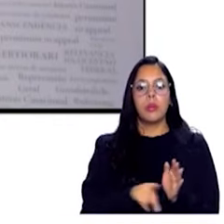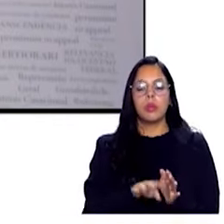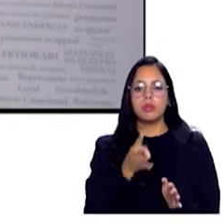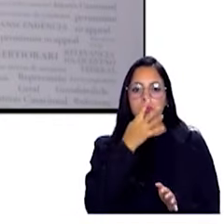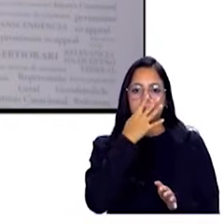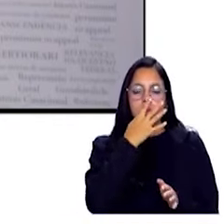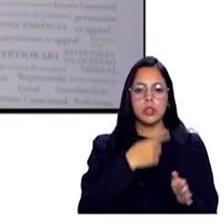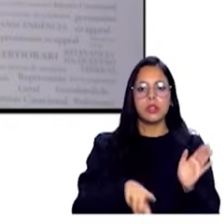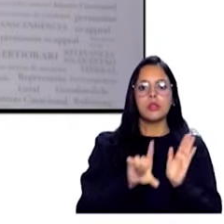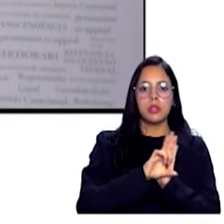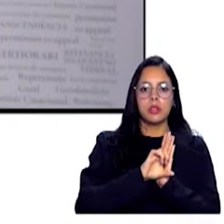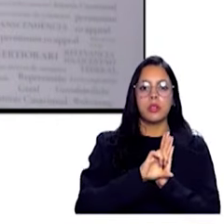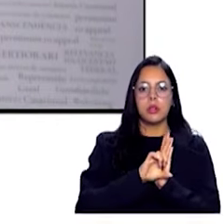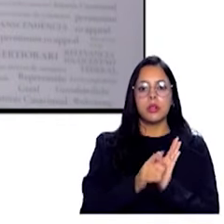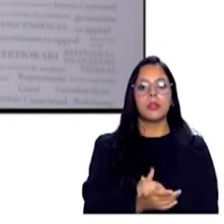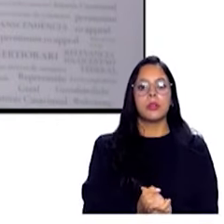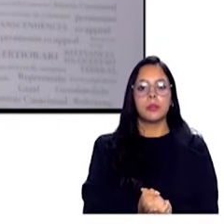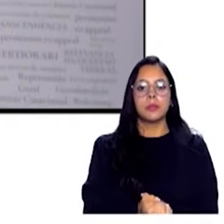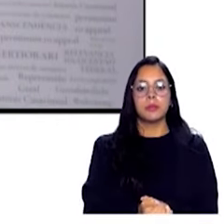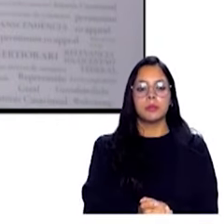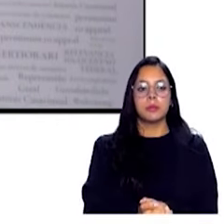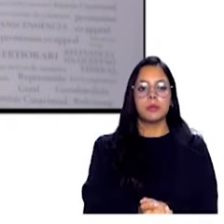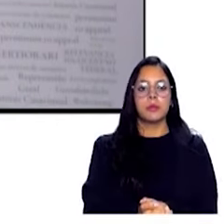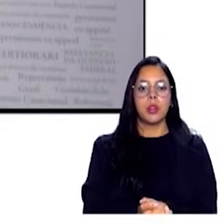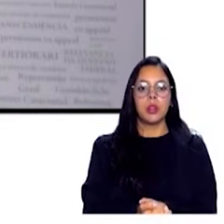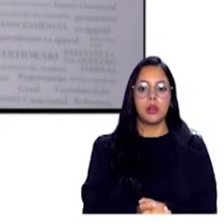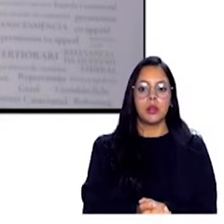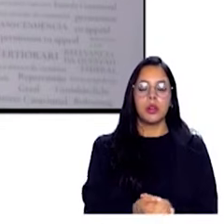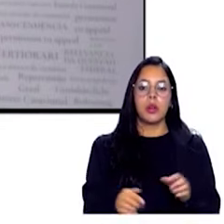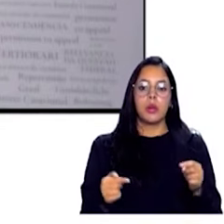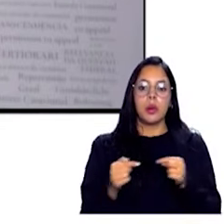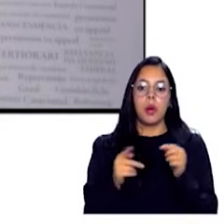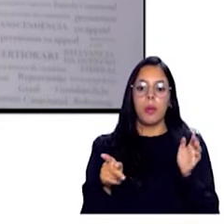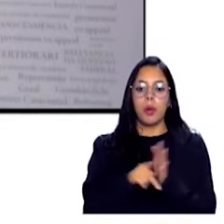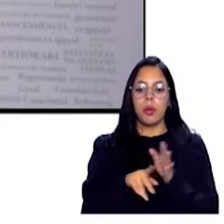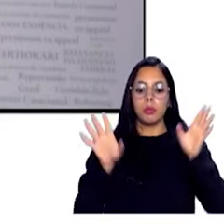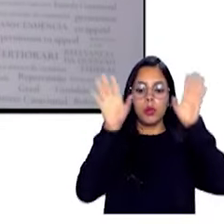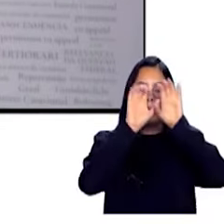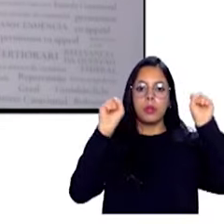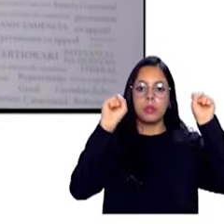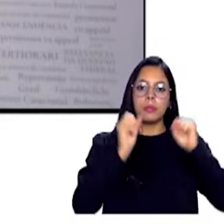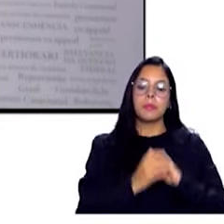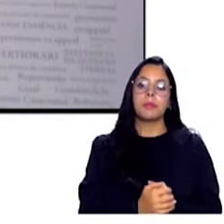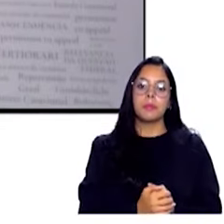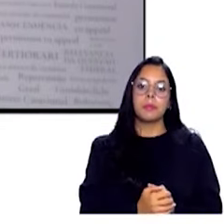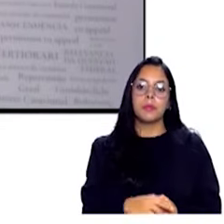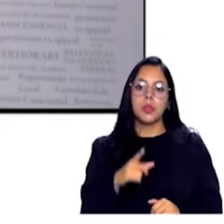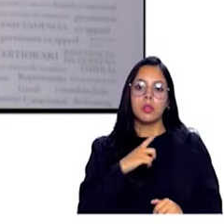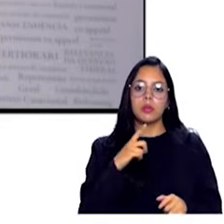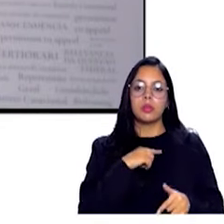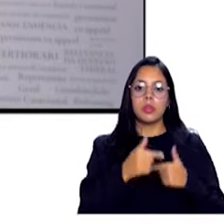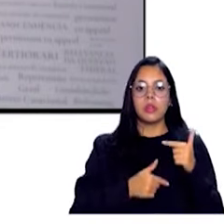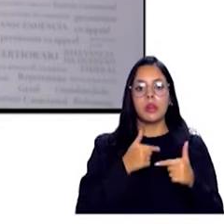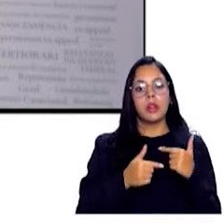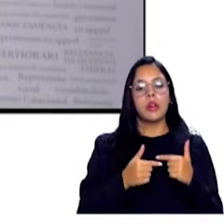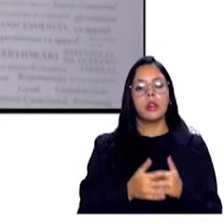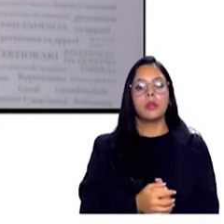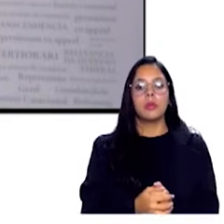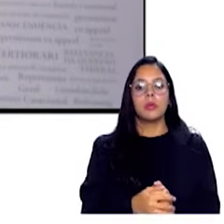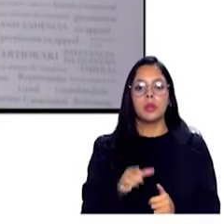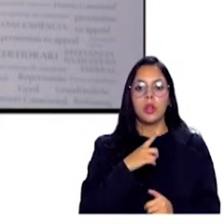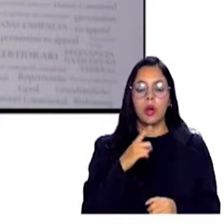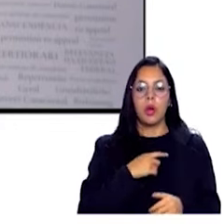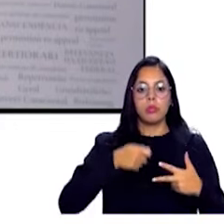acuden a los tribunales en esta misión es la función del poder judicial Pero al